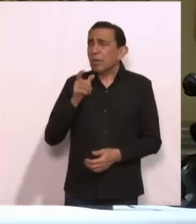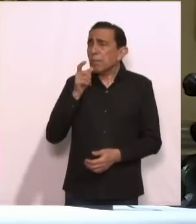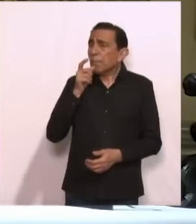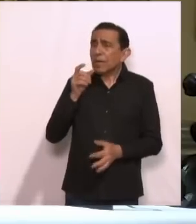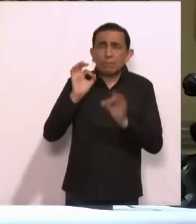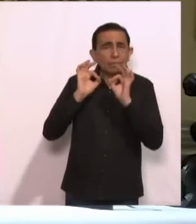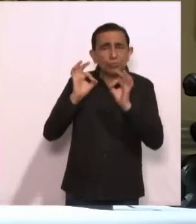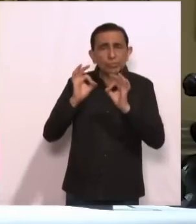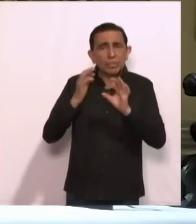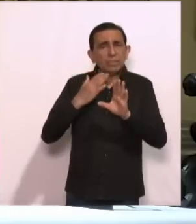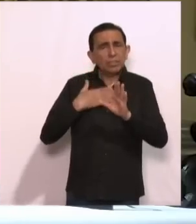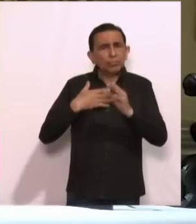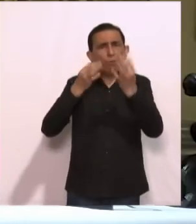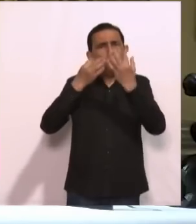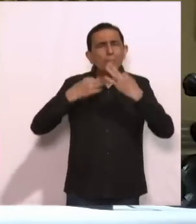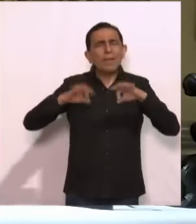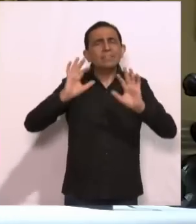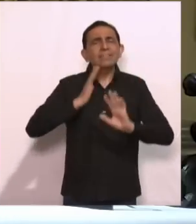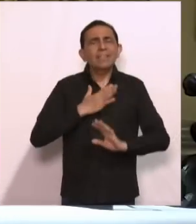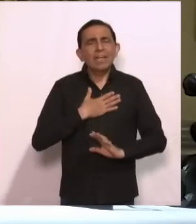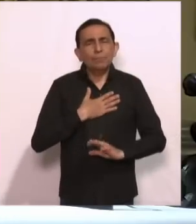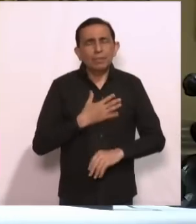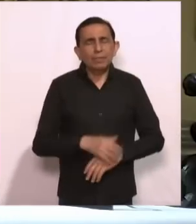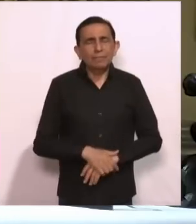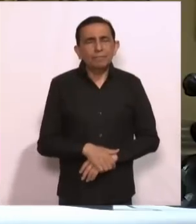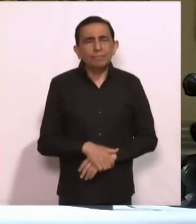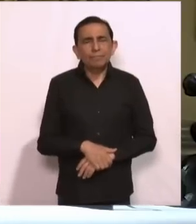casa, pero una palabra tuya bastará para